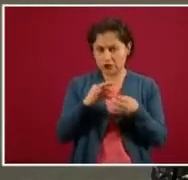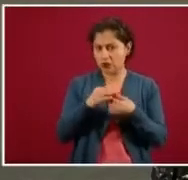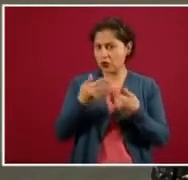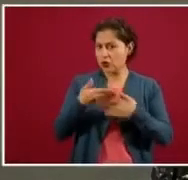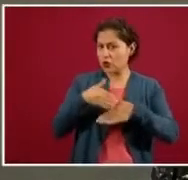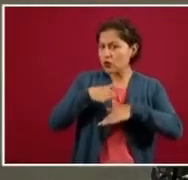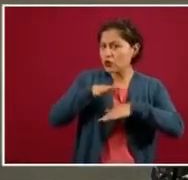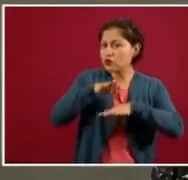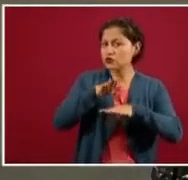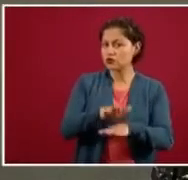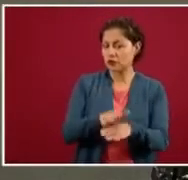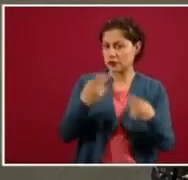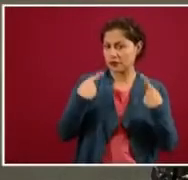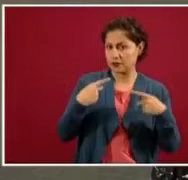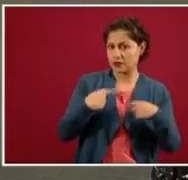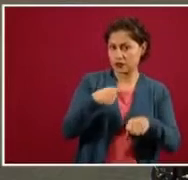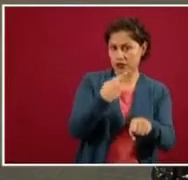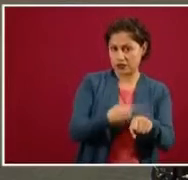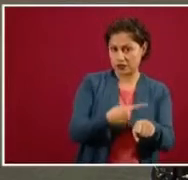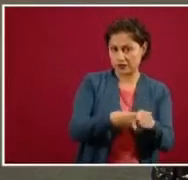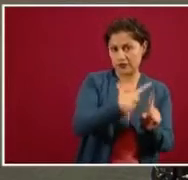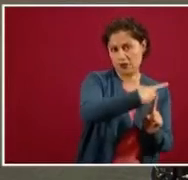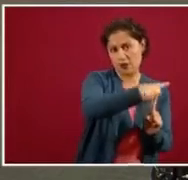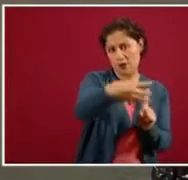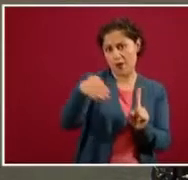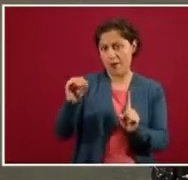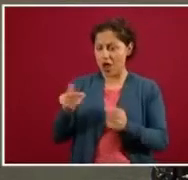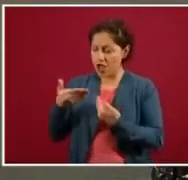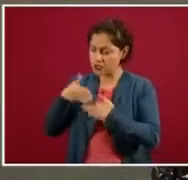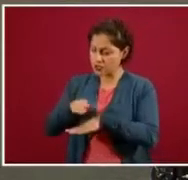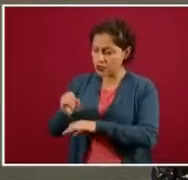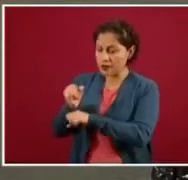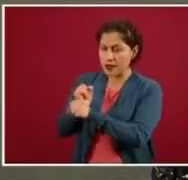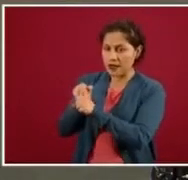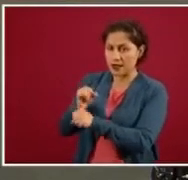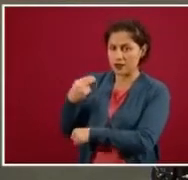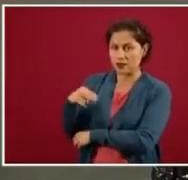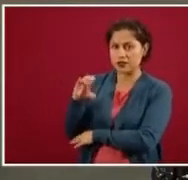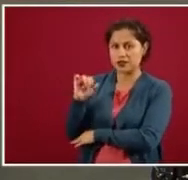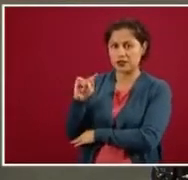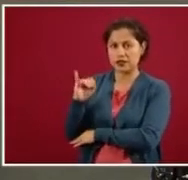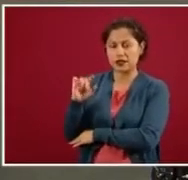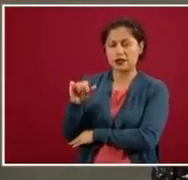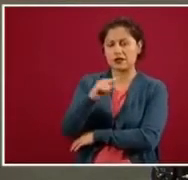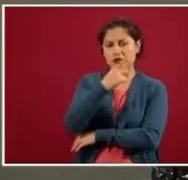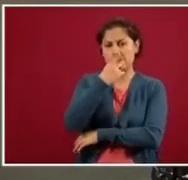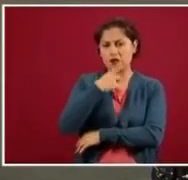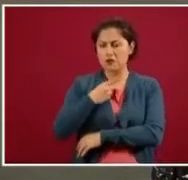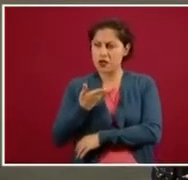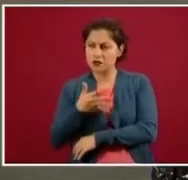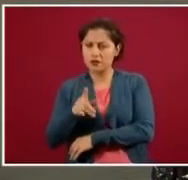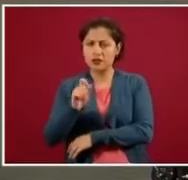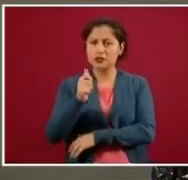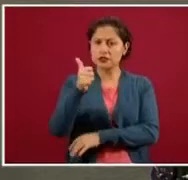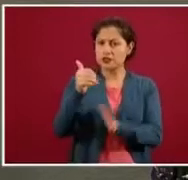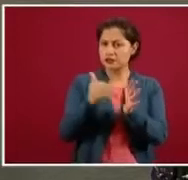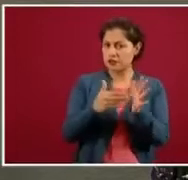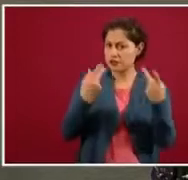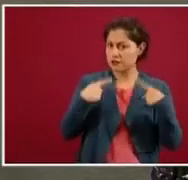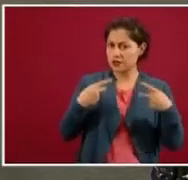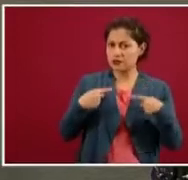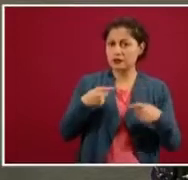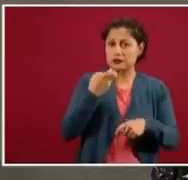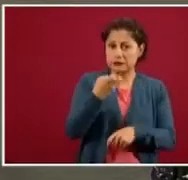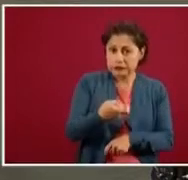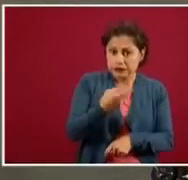en el modelo Centinela, que ronda aproximadamente, nos comentó usted, en 26,000 casos. Esta cifra escandalizó a algunas